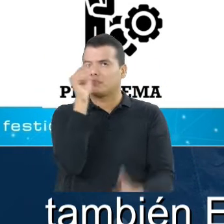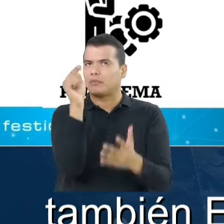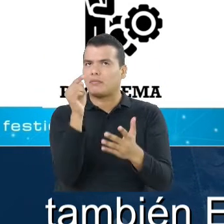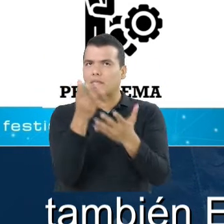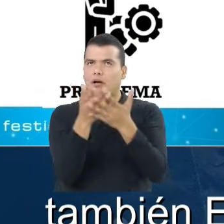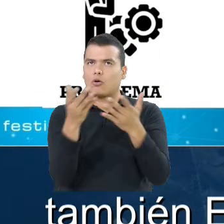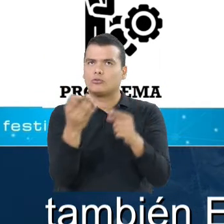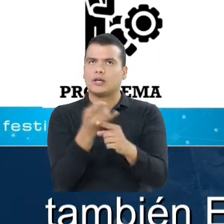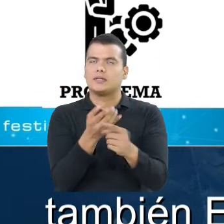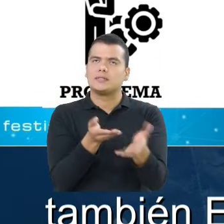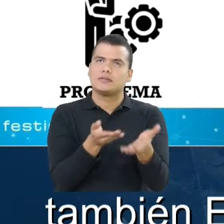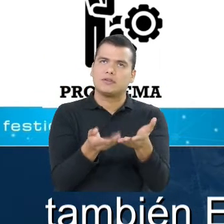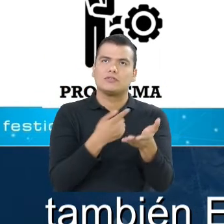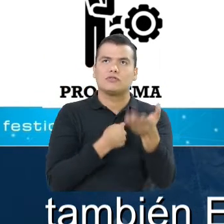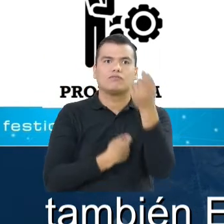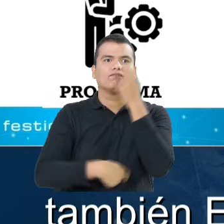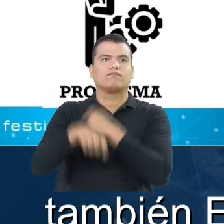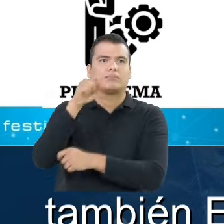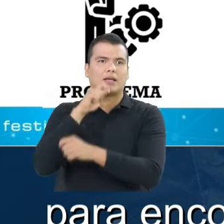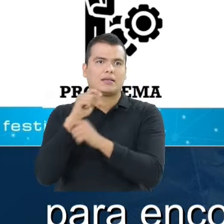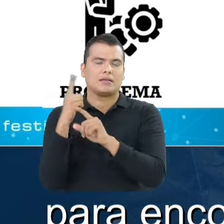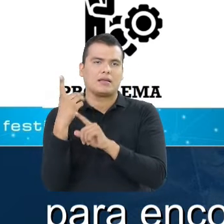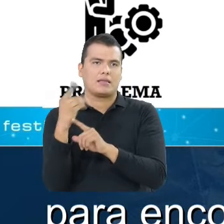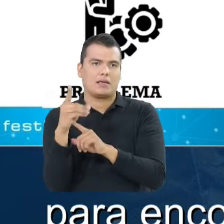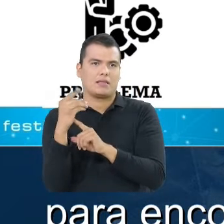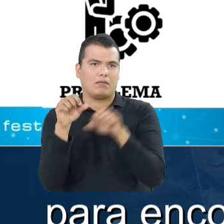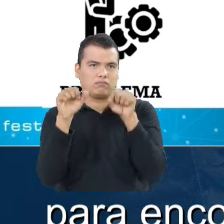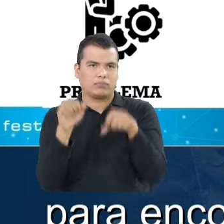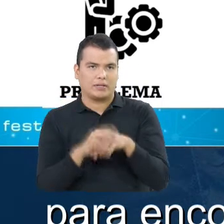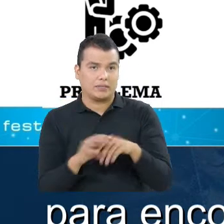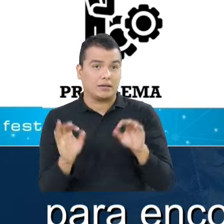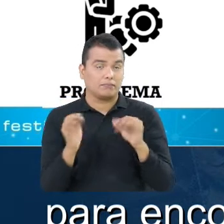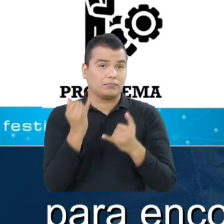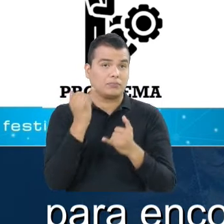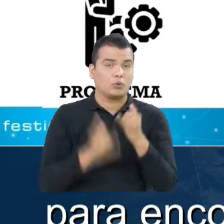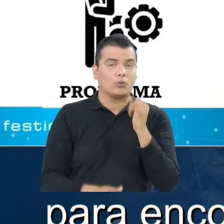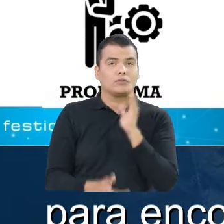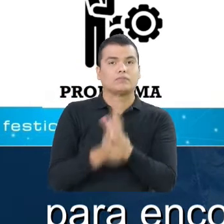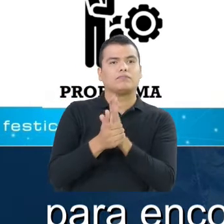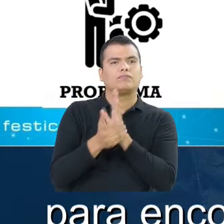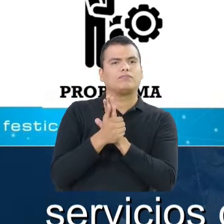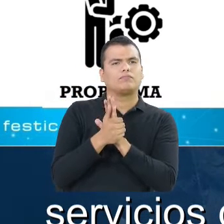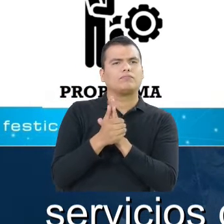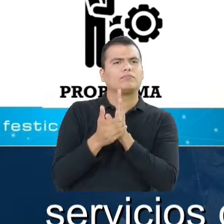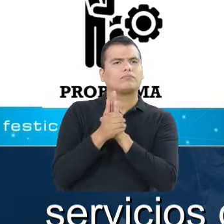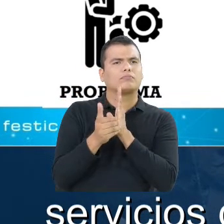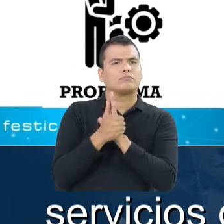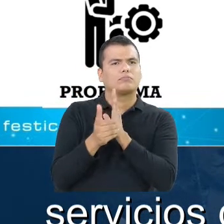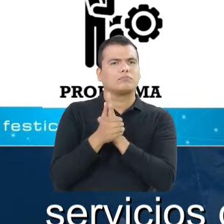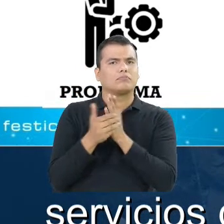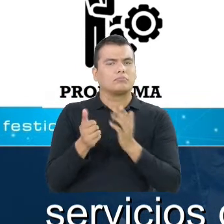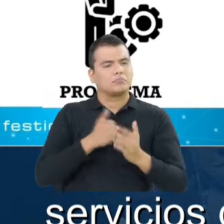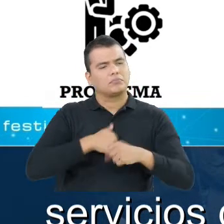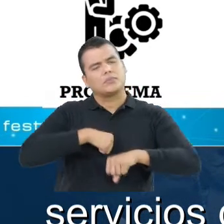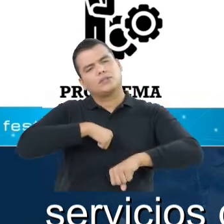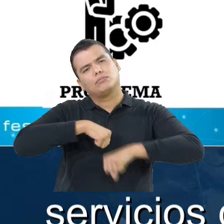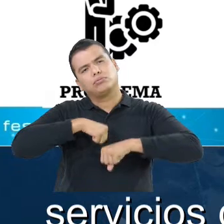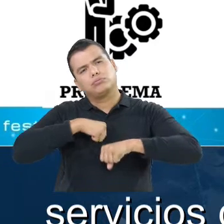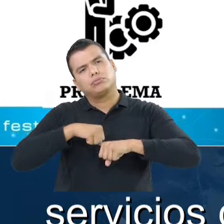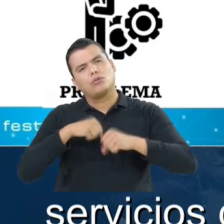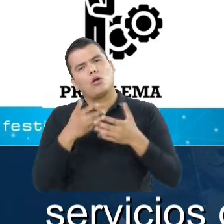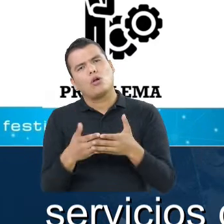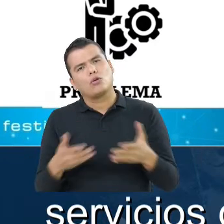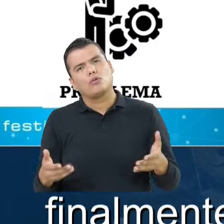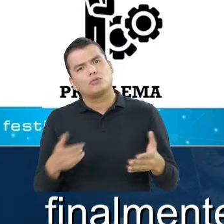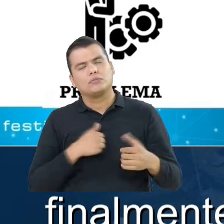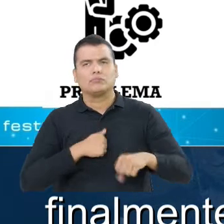o servicios que puedan vender en digital. Y finalmente, una habilidad. La habilidad es aquello que tú haces que lo